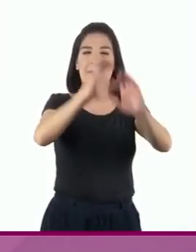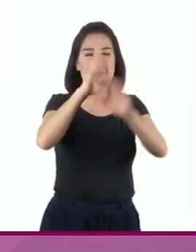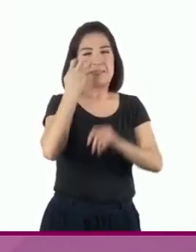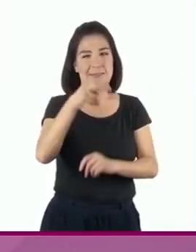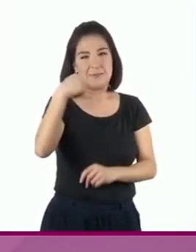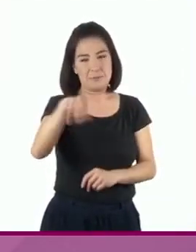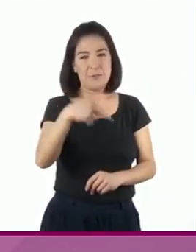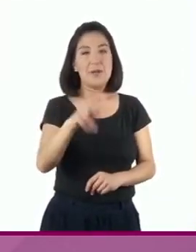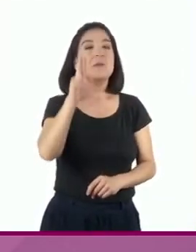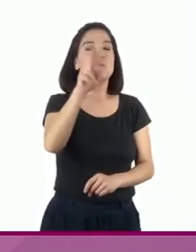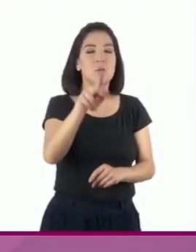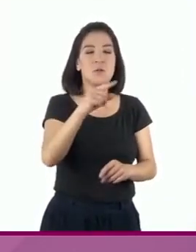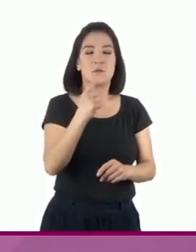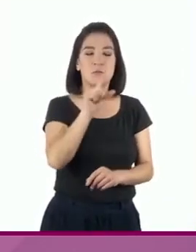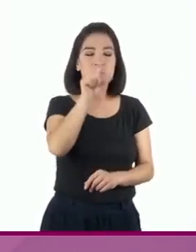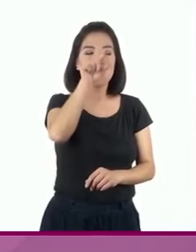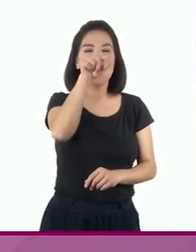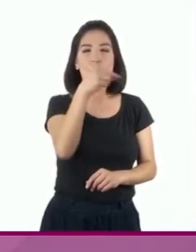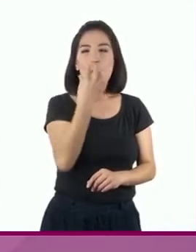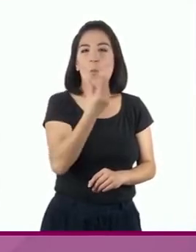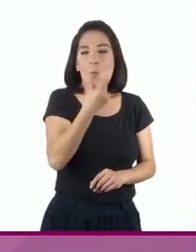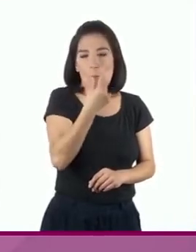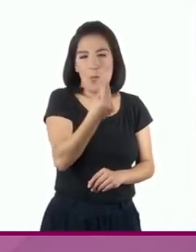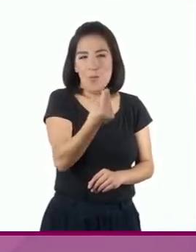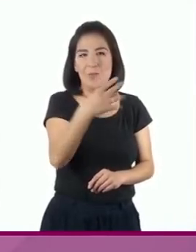esta actividad se le asignó el número 1.